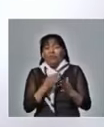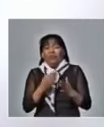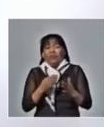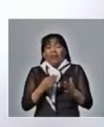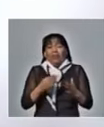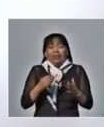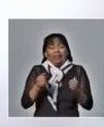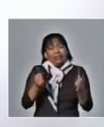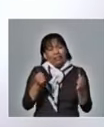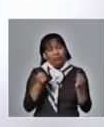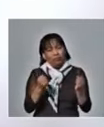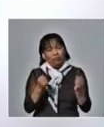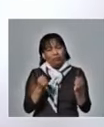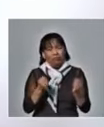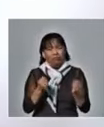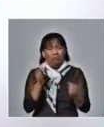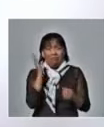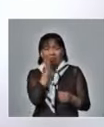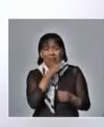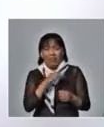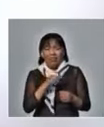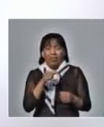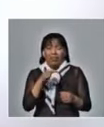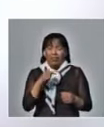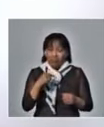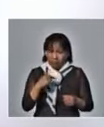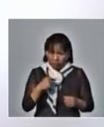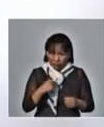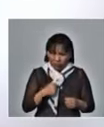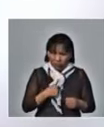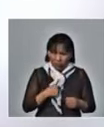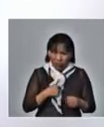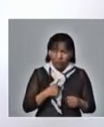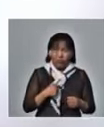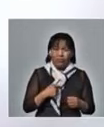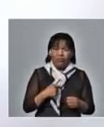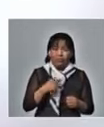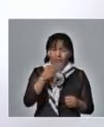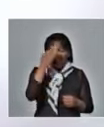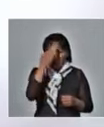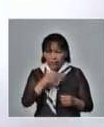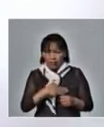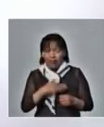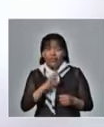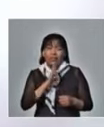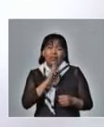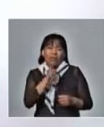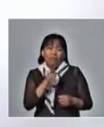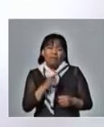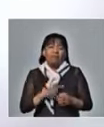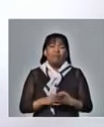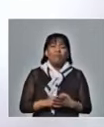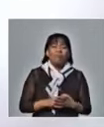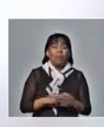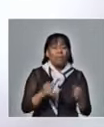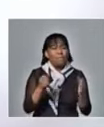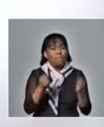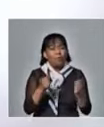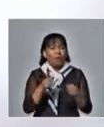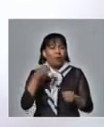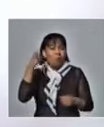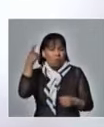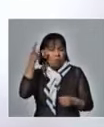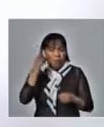del poder. Así estoy convencido. Por eso tenemos que mejorar el ejercicio del poder. Puebla